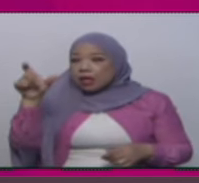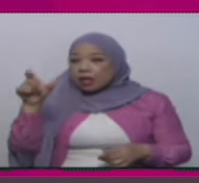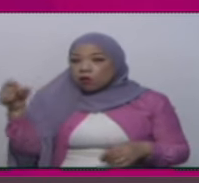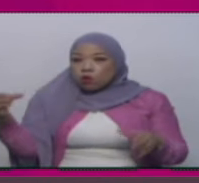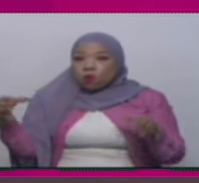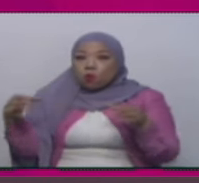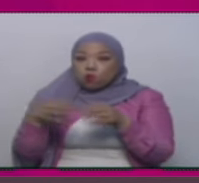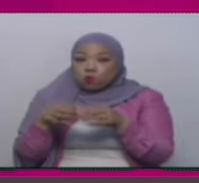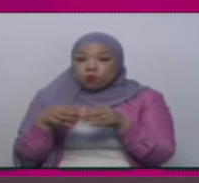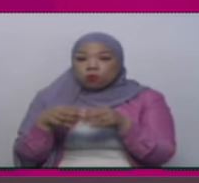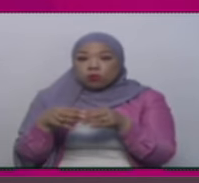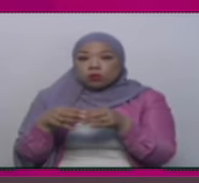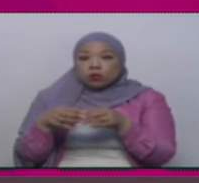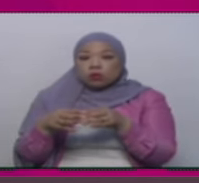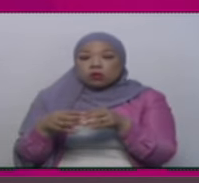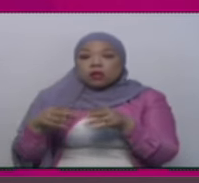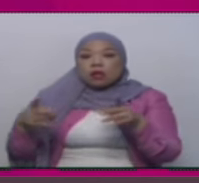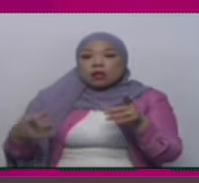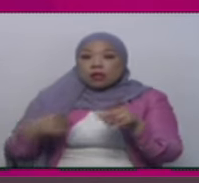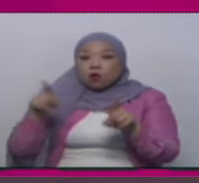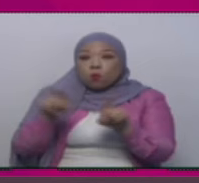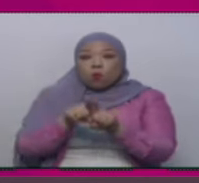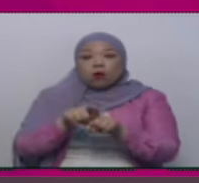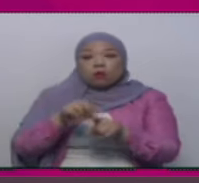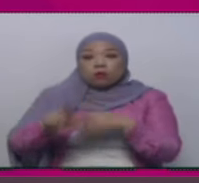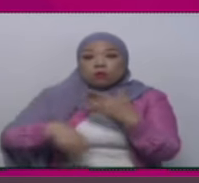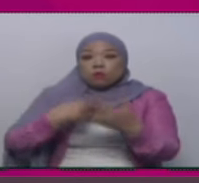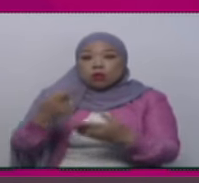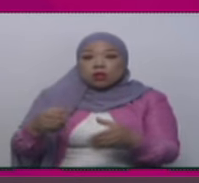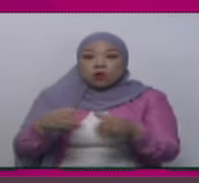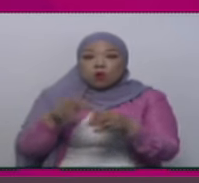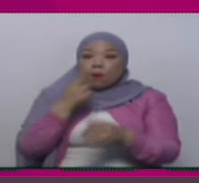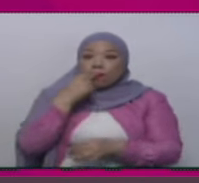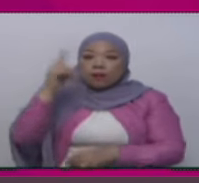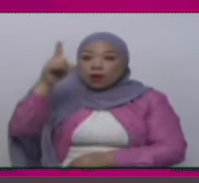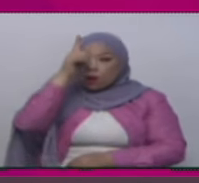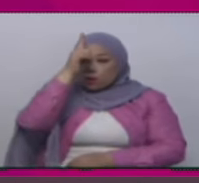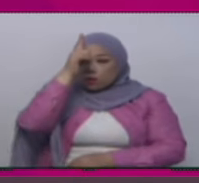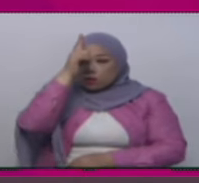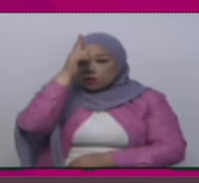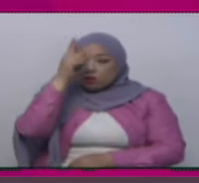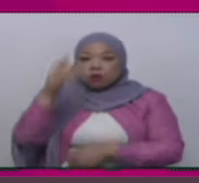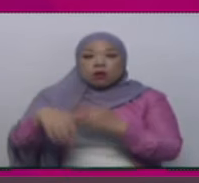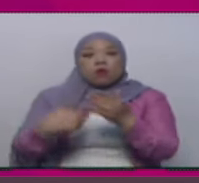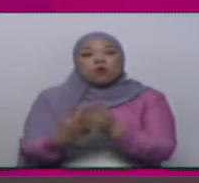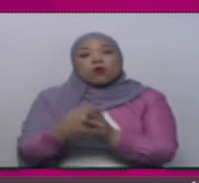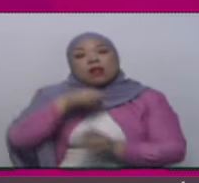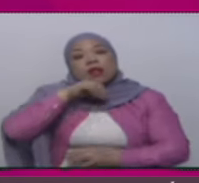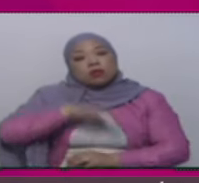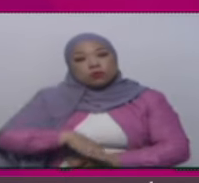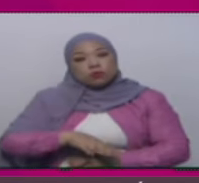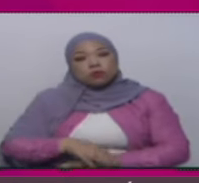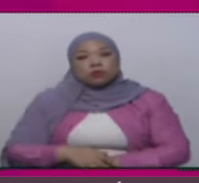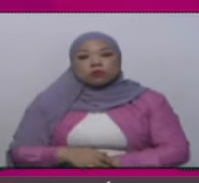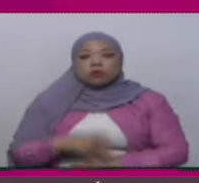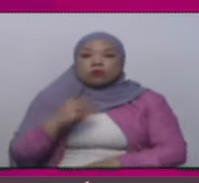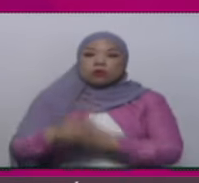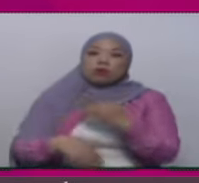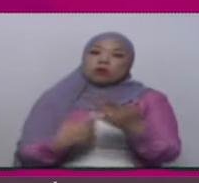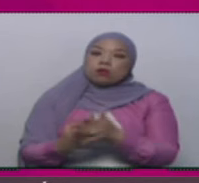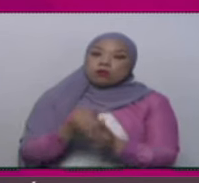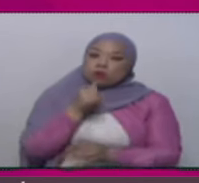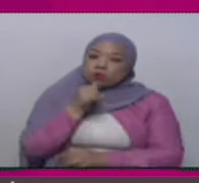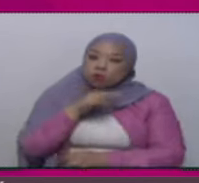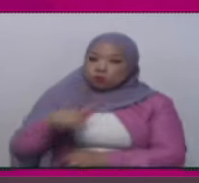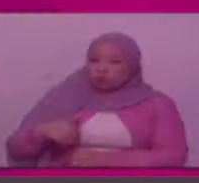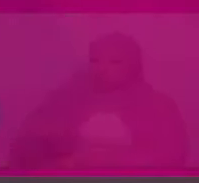fascismo, que fue la inspiración del partido nazi en Alemania. Es la historia que se vuelve a repetir